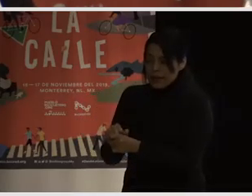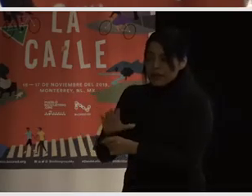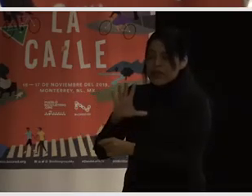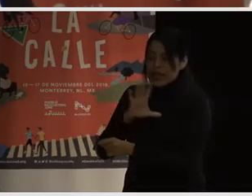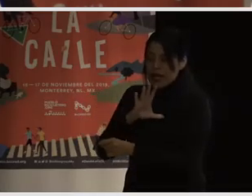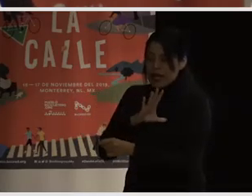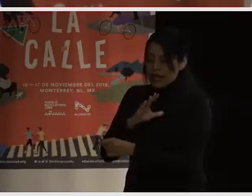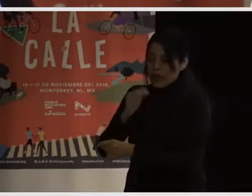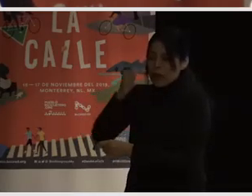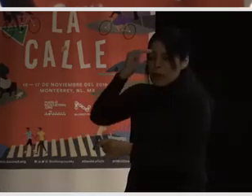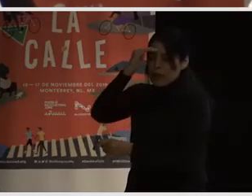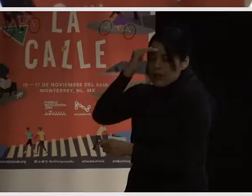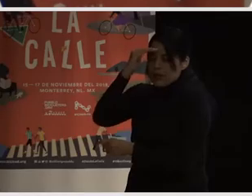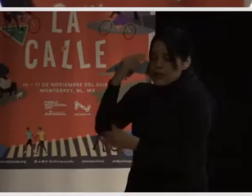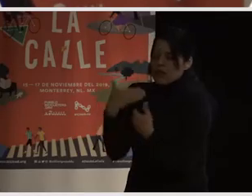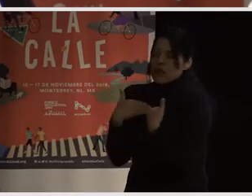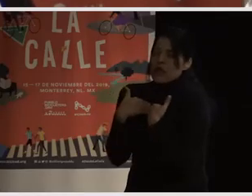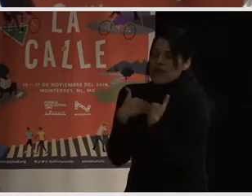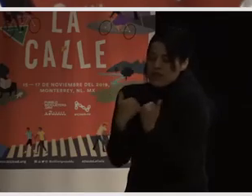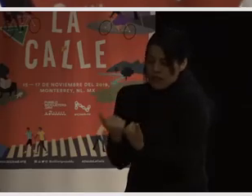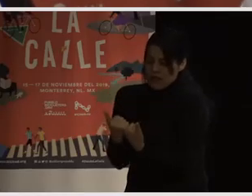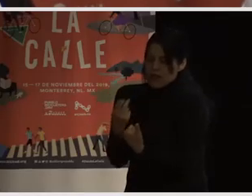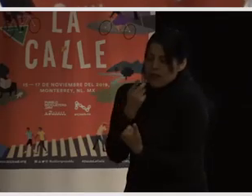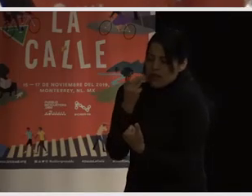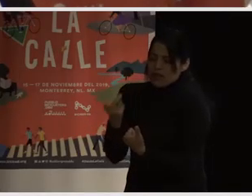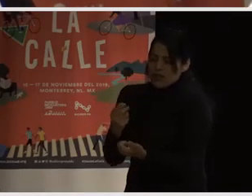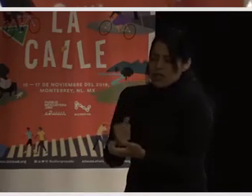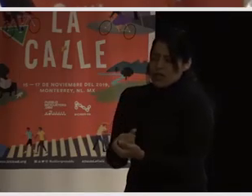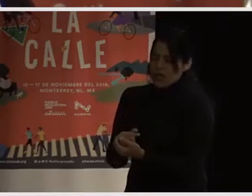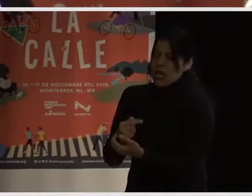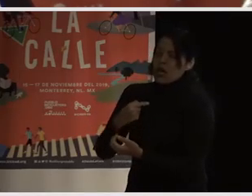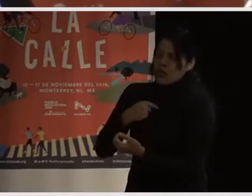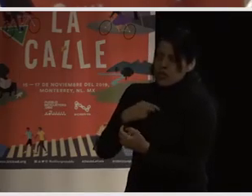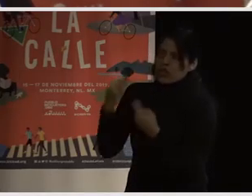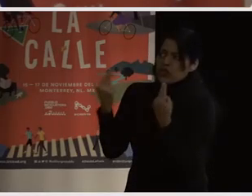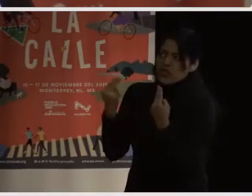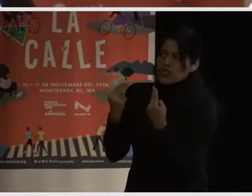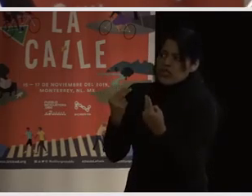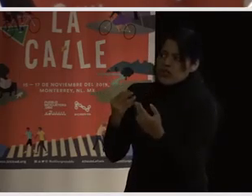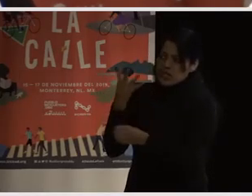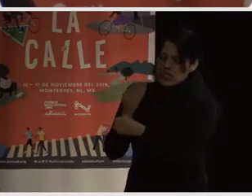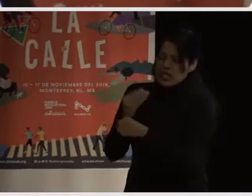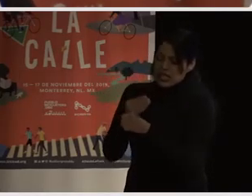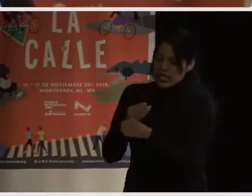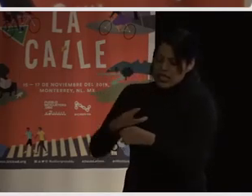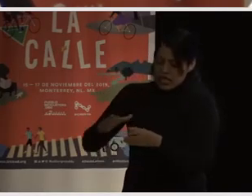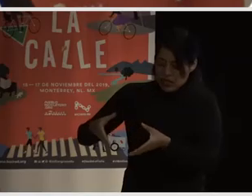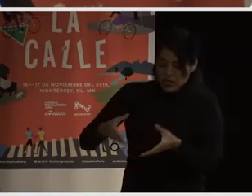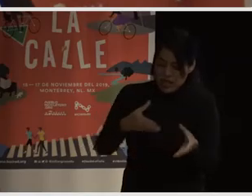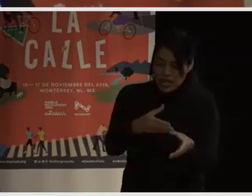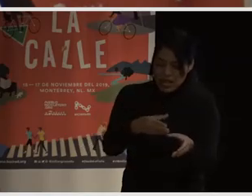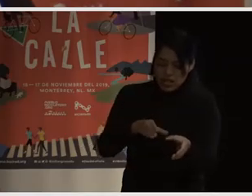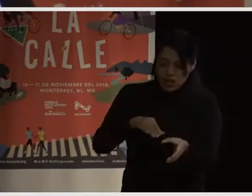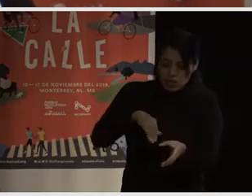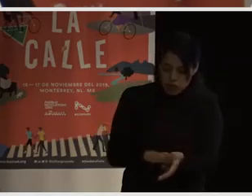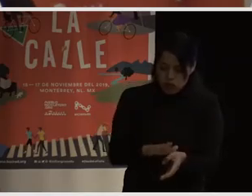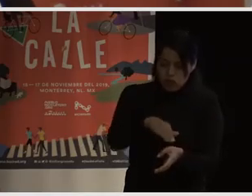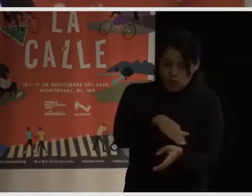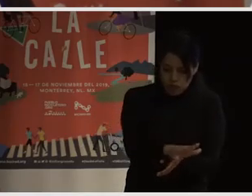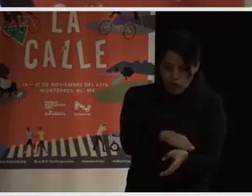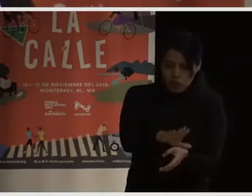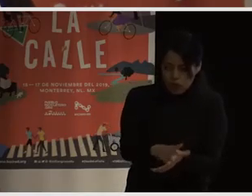una reflexión en decir bueno es que yo lo que necesito es de que se arreglen los baches y de que el cluj o la